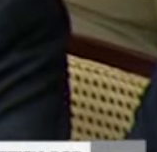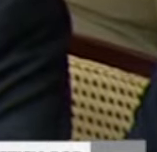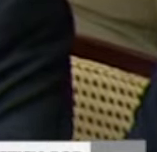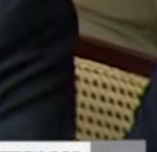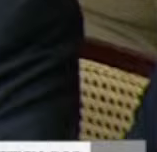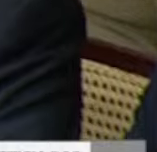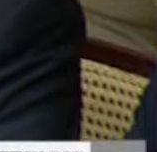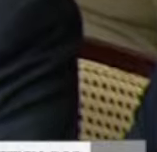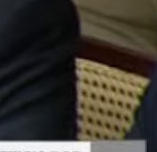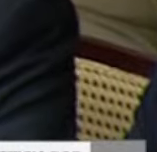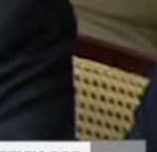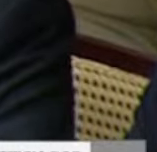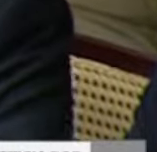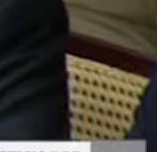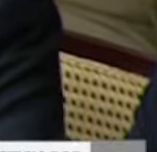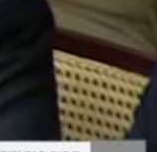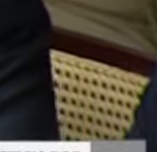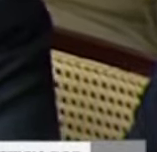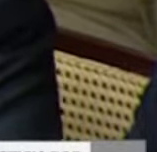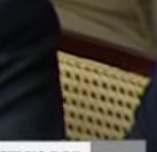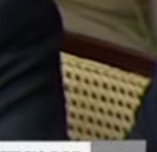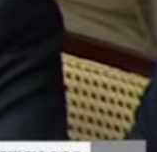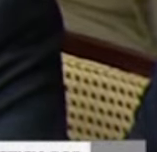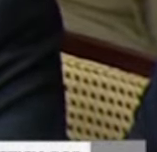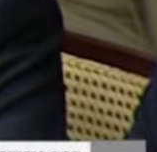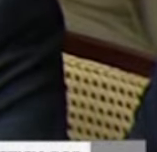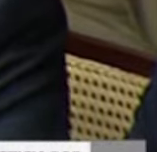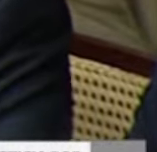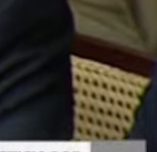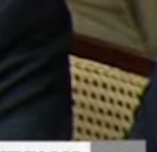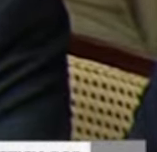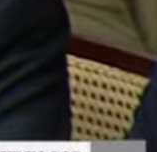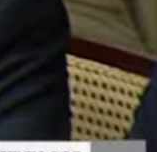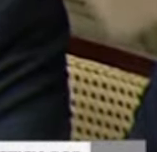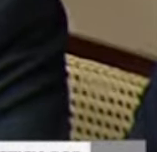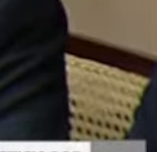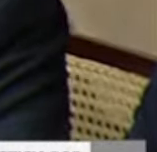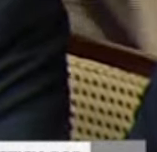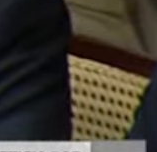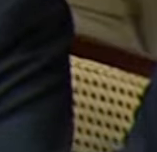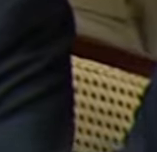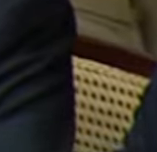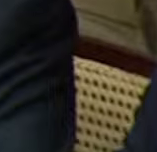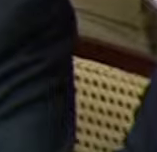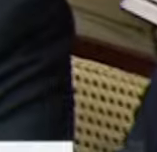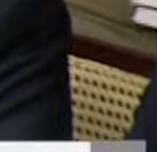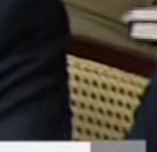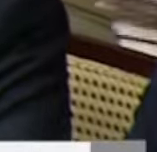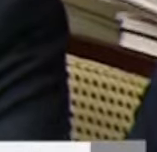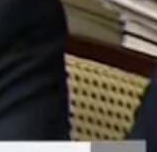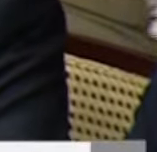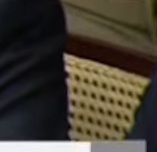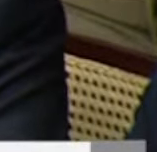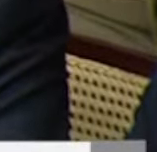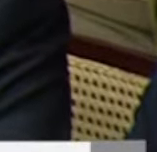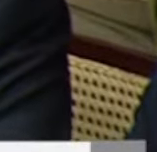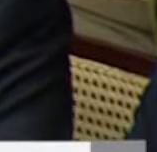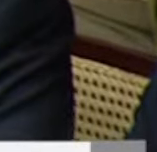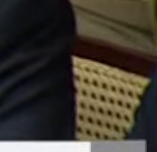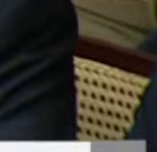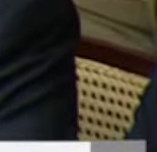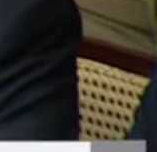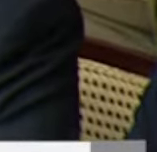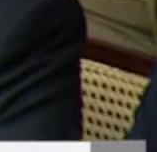justicia demanda autonomía e Independencia que como un organismo clave dentro el